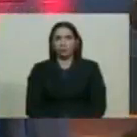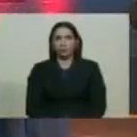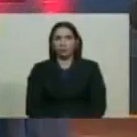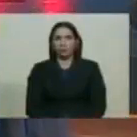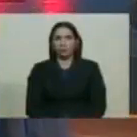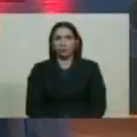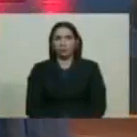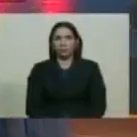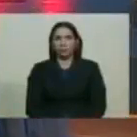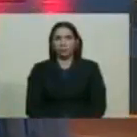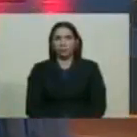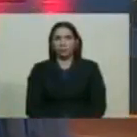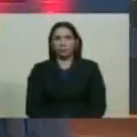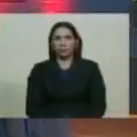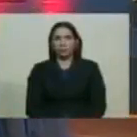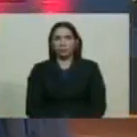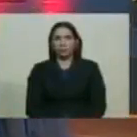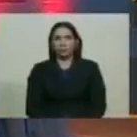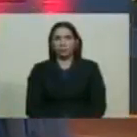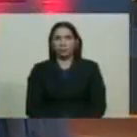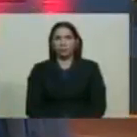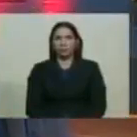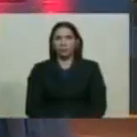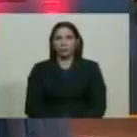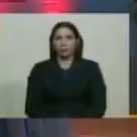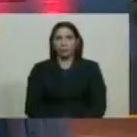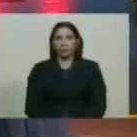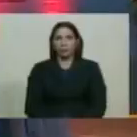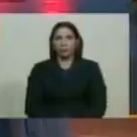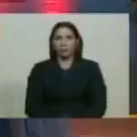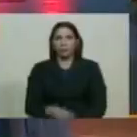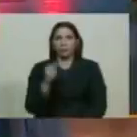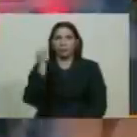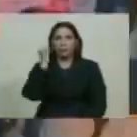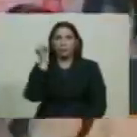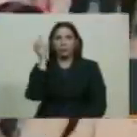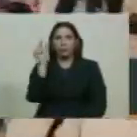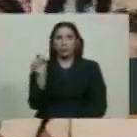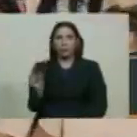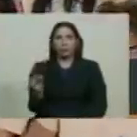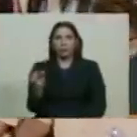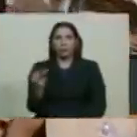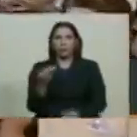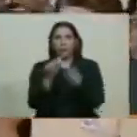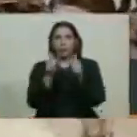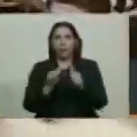Mary Laura Bracho García, especialidad arte del Estado Zulia.